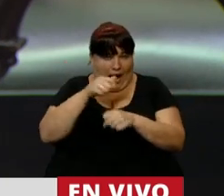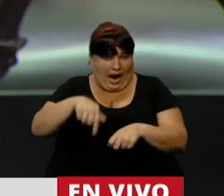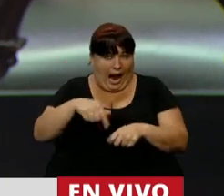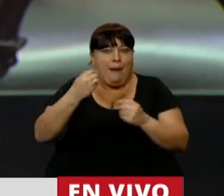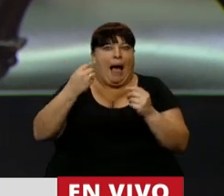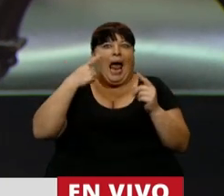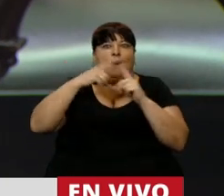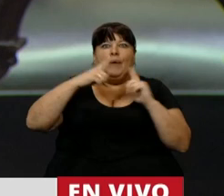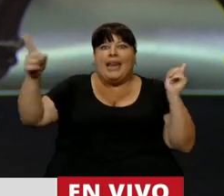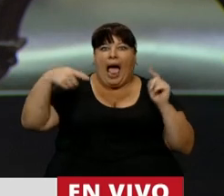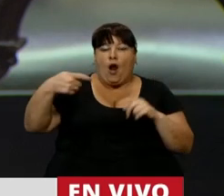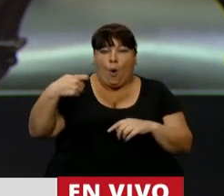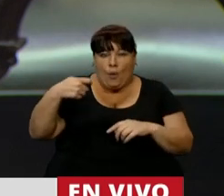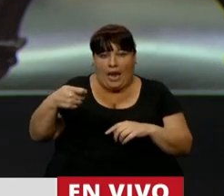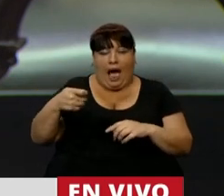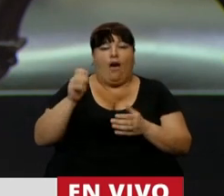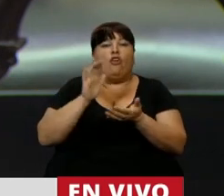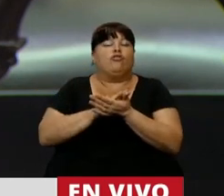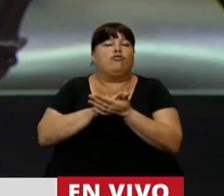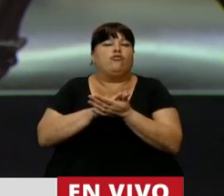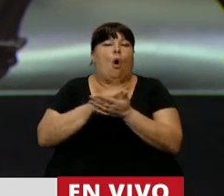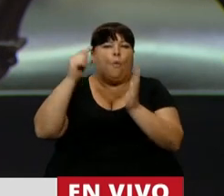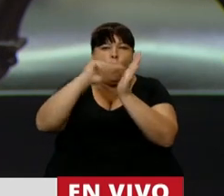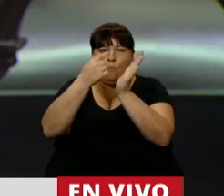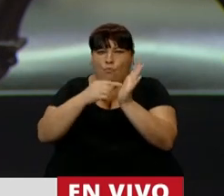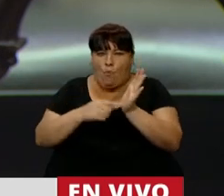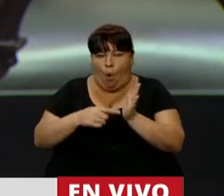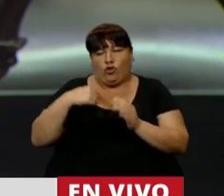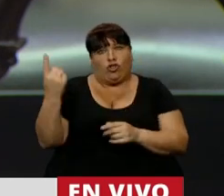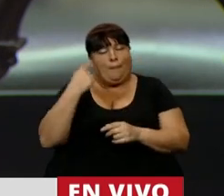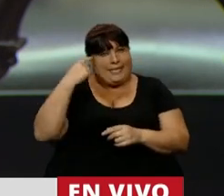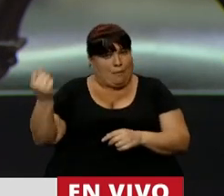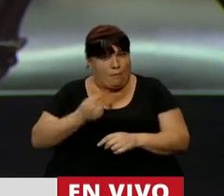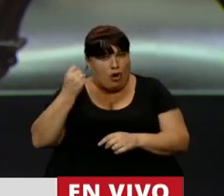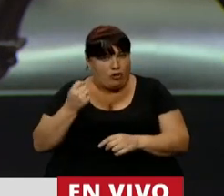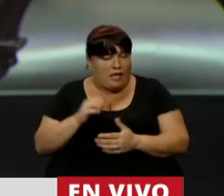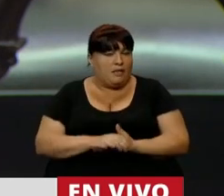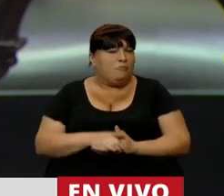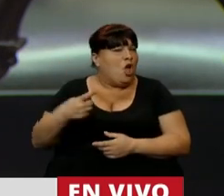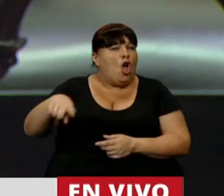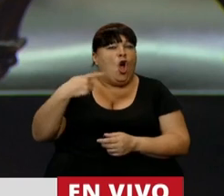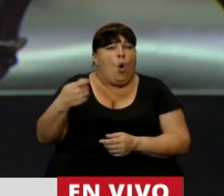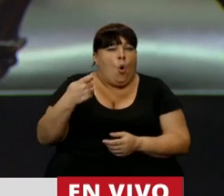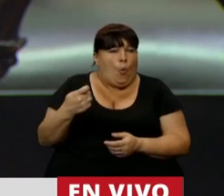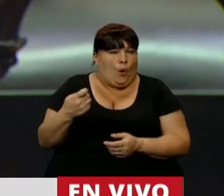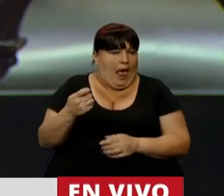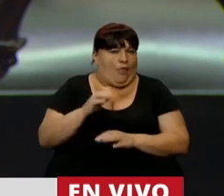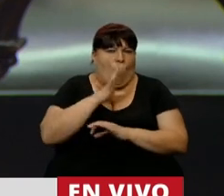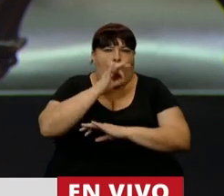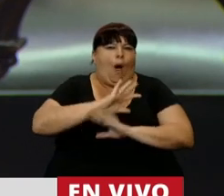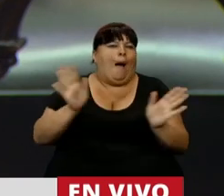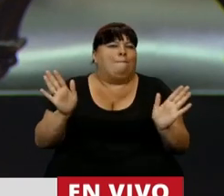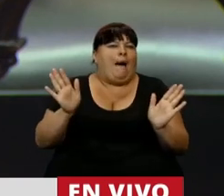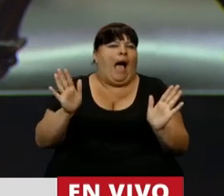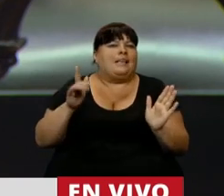esta sustentabilidad del sistema en base a estos puntos que consideramos son esenciales, nuestros jubilados nunca más